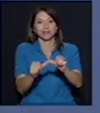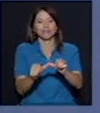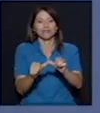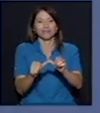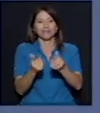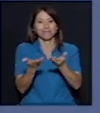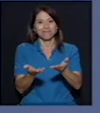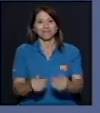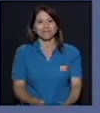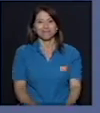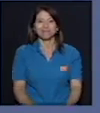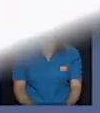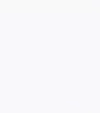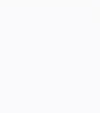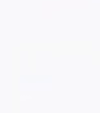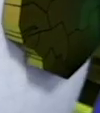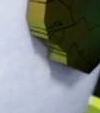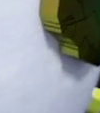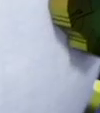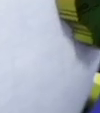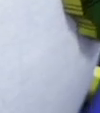hacerlo. Regresamos.